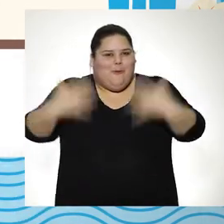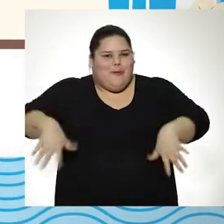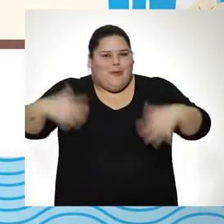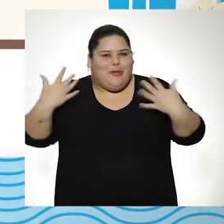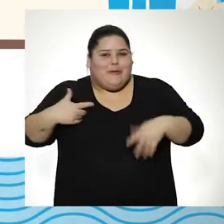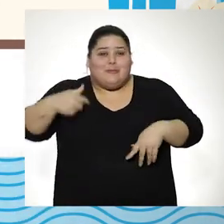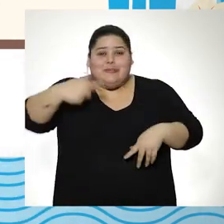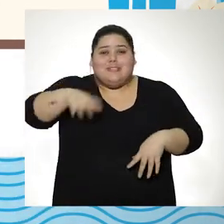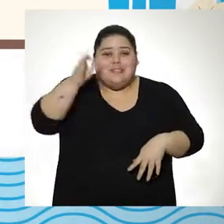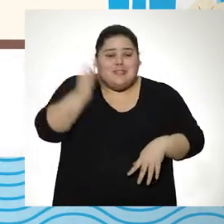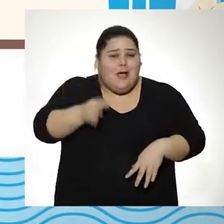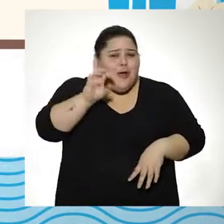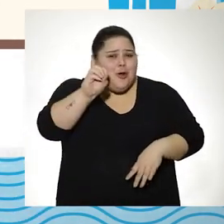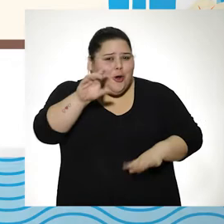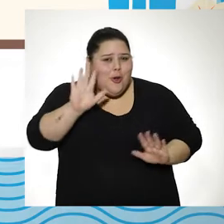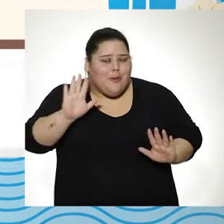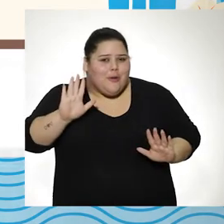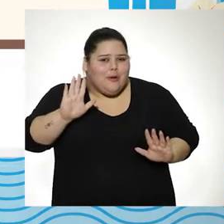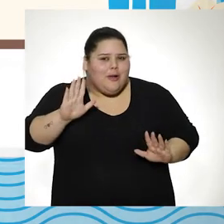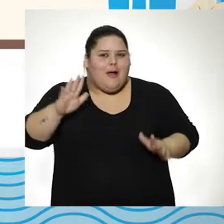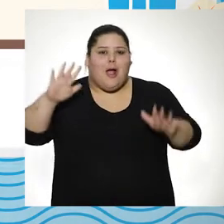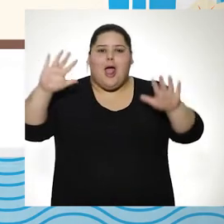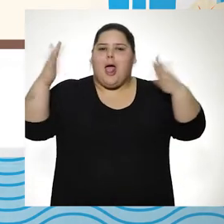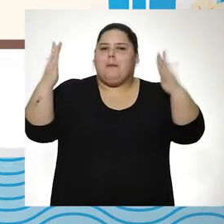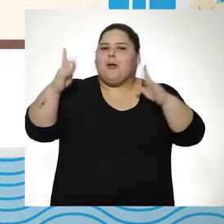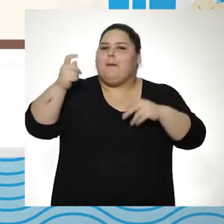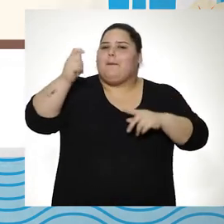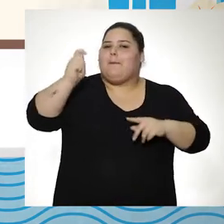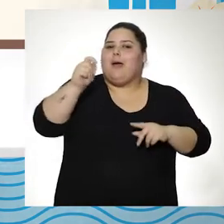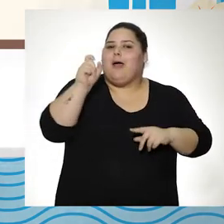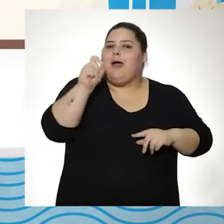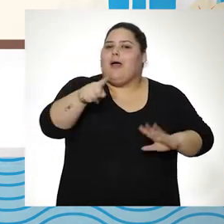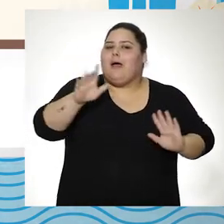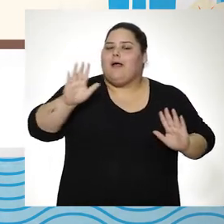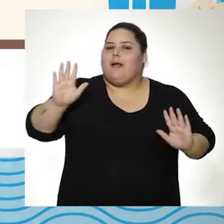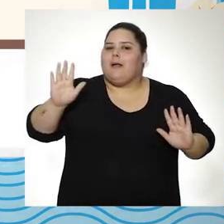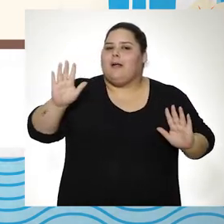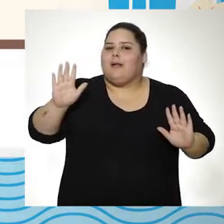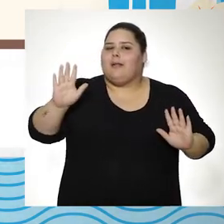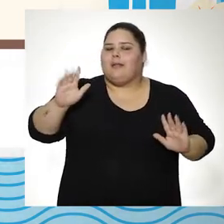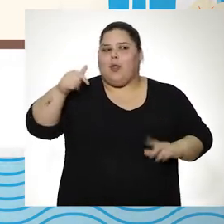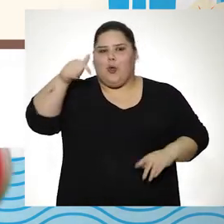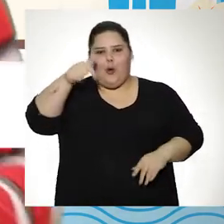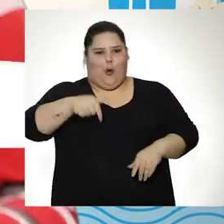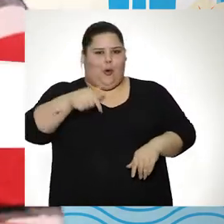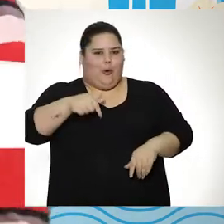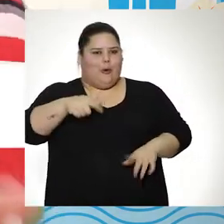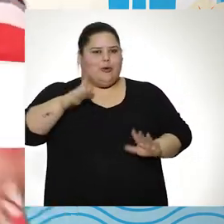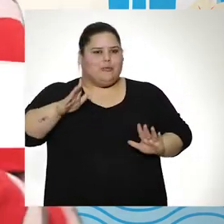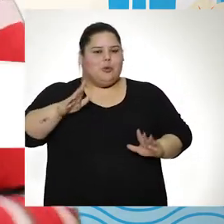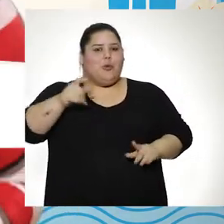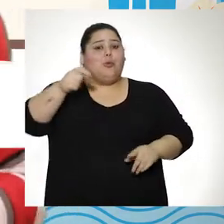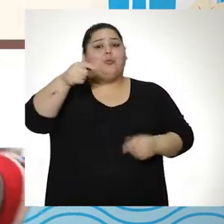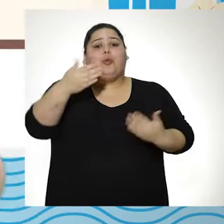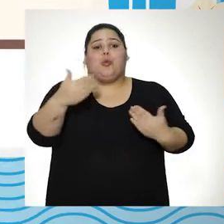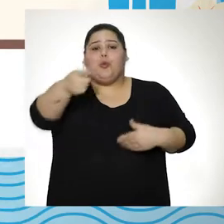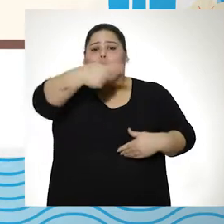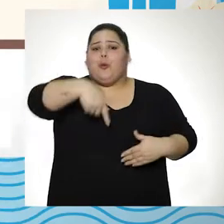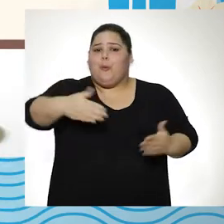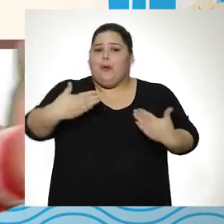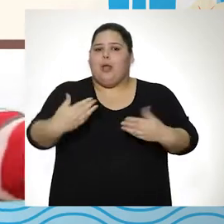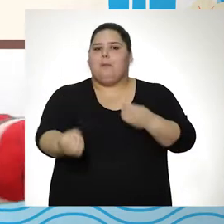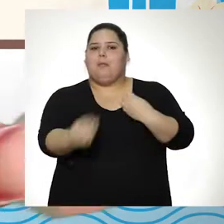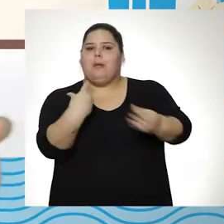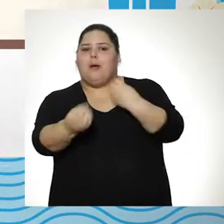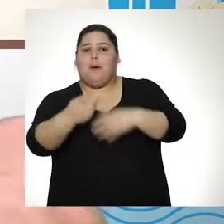Hey, ¿saben cómo se llama? Un aplauso para... En este caso, ustedes van a poder mandarnos sus